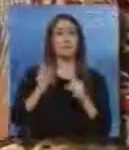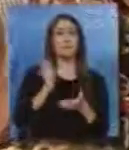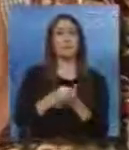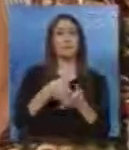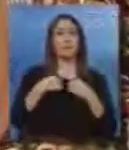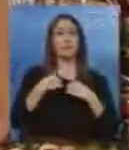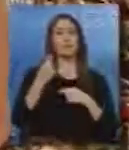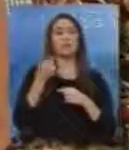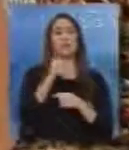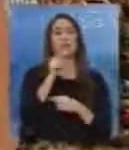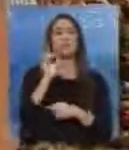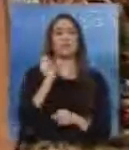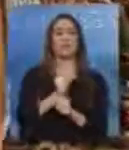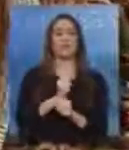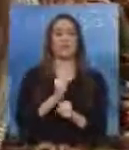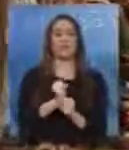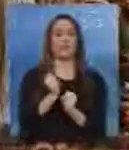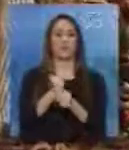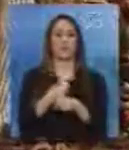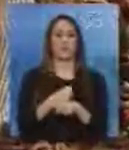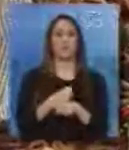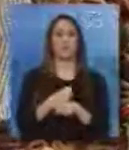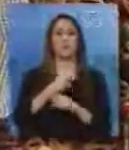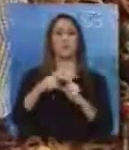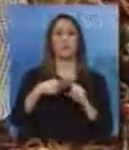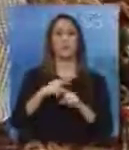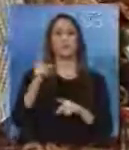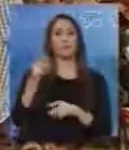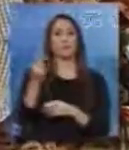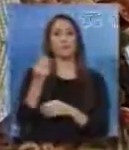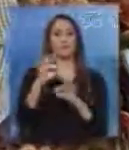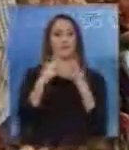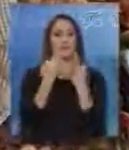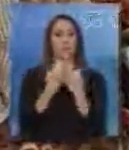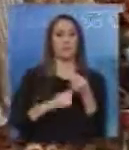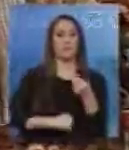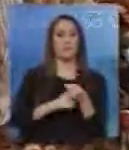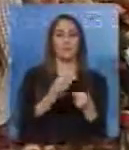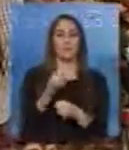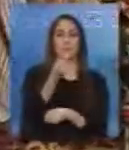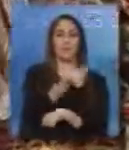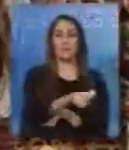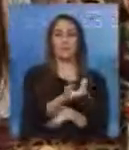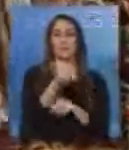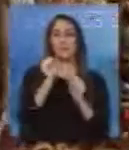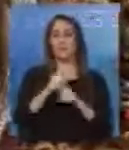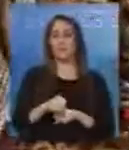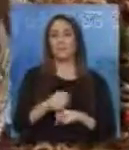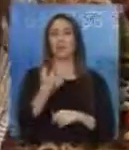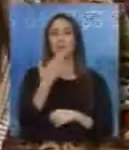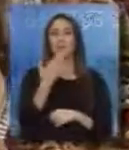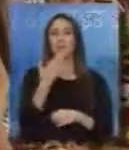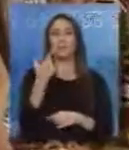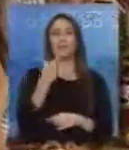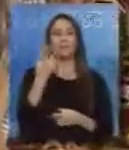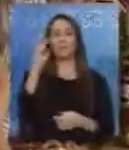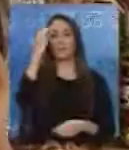todo eso es financiado por su trabajo. Además también apoyan a sus familias, entonces es la forma un poco de quitar